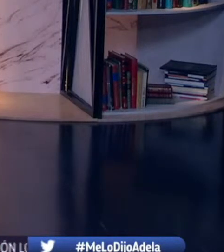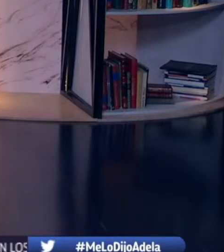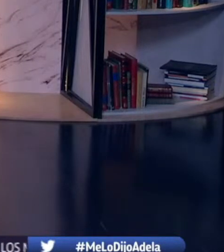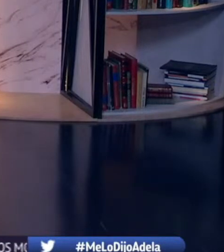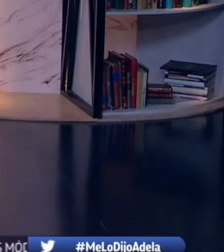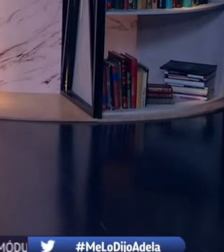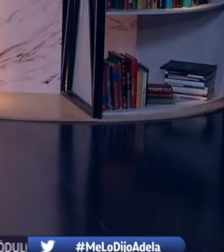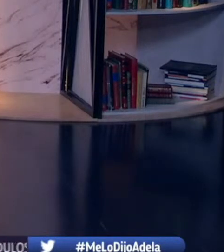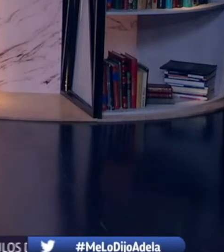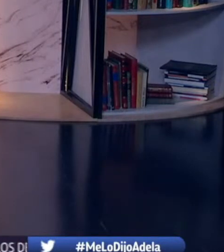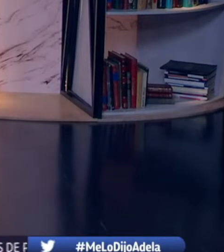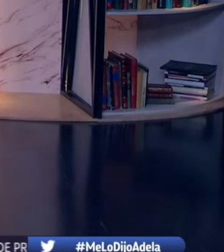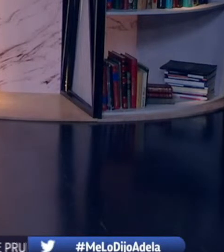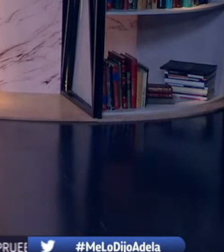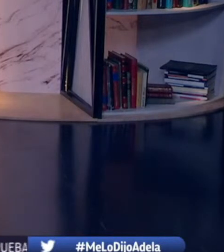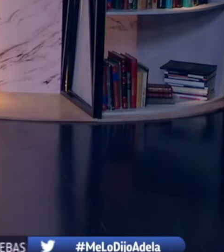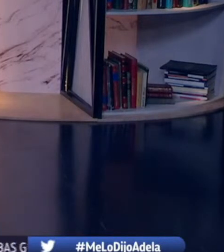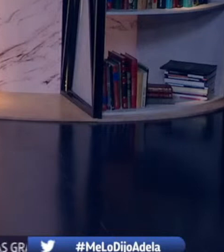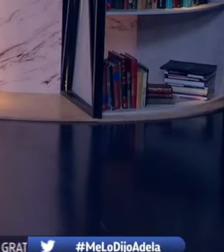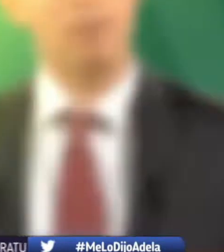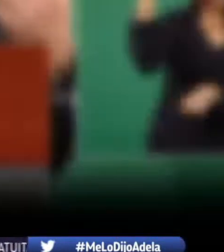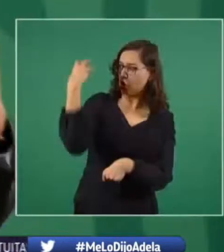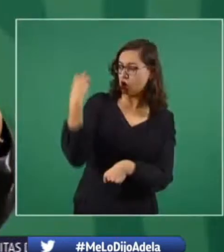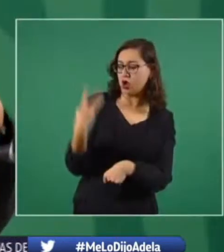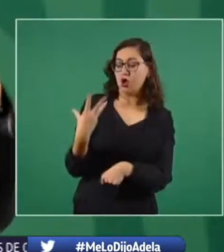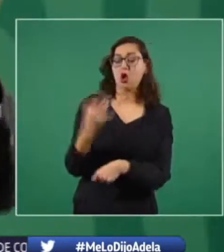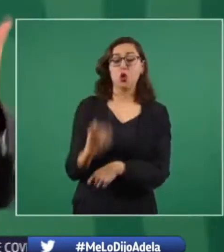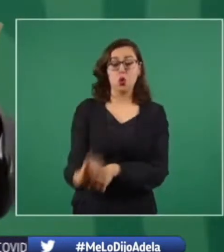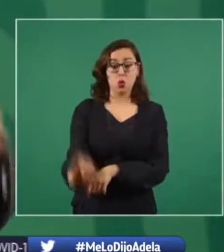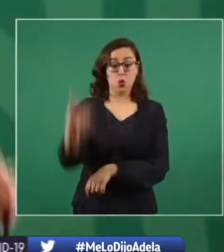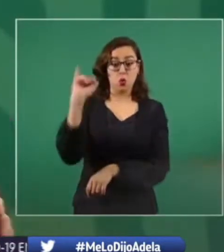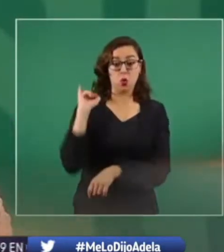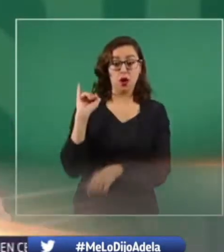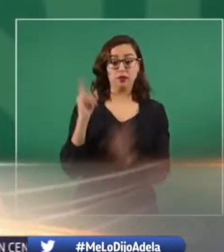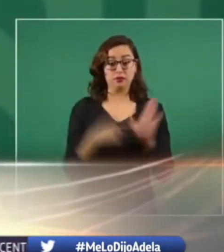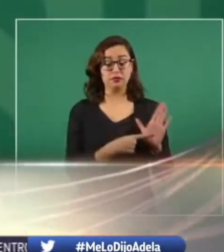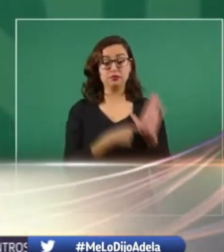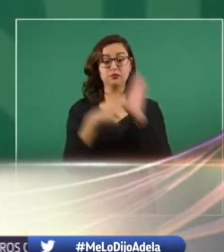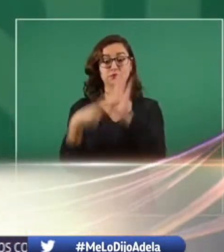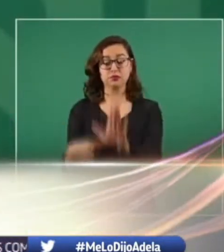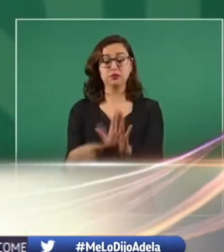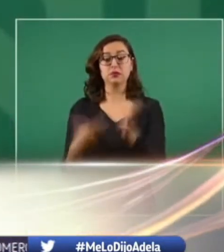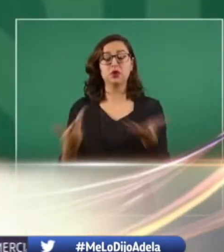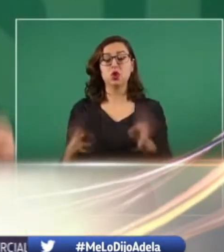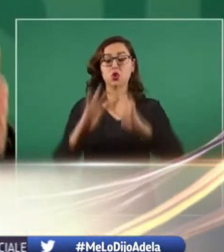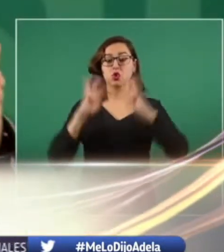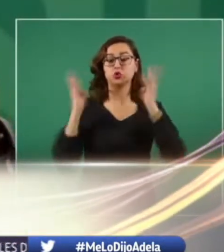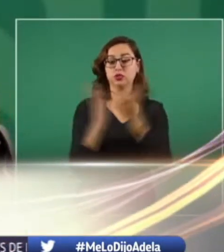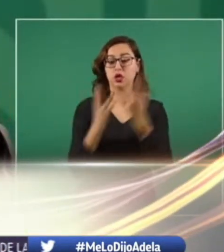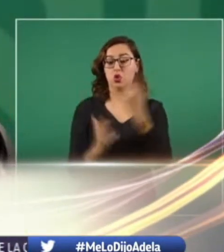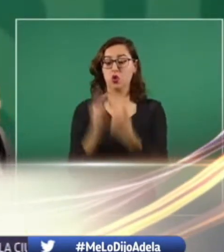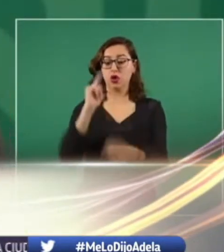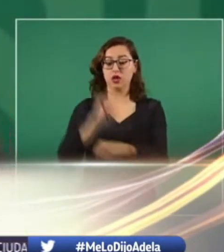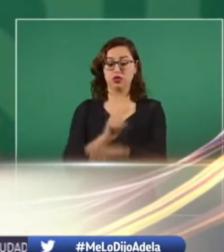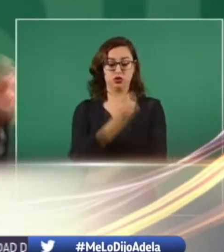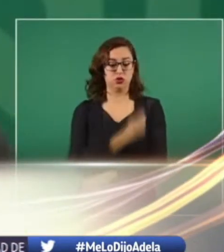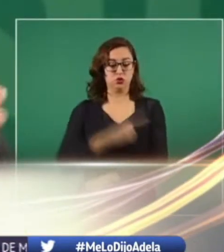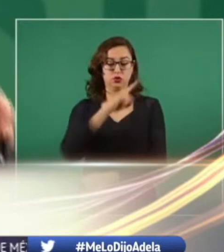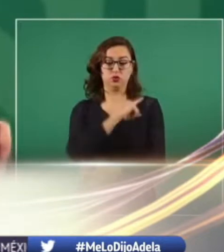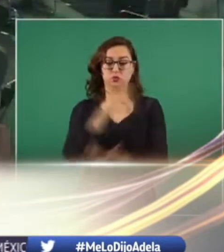intensidad de la pandemia? El jueves pasado presentamos ante el Consejo Nacional de Salud la iniciativa